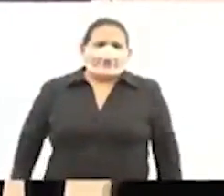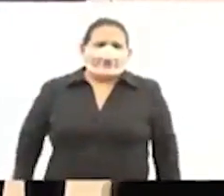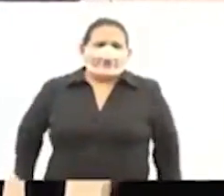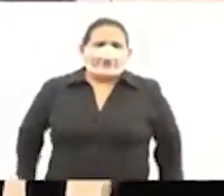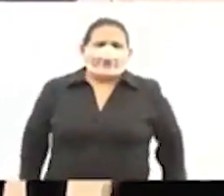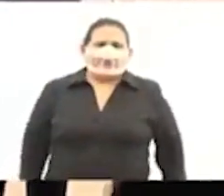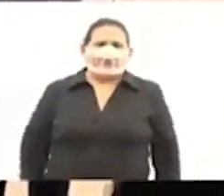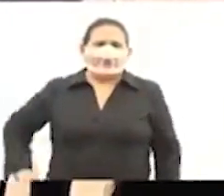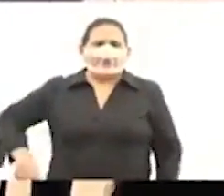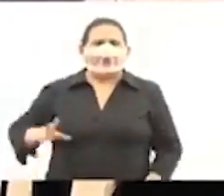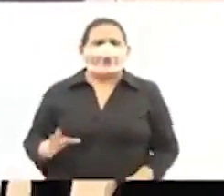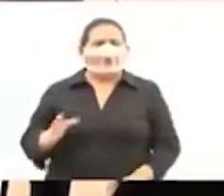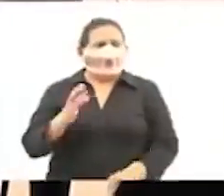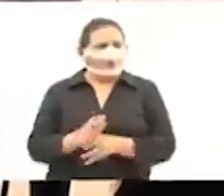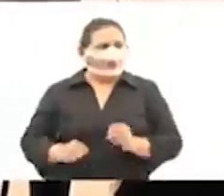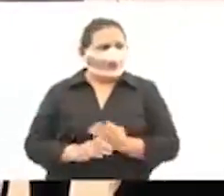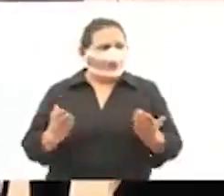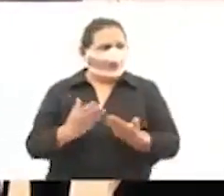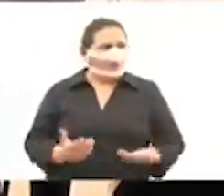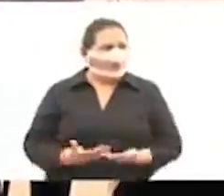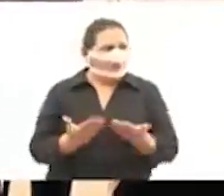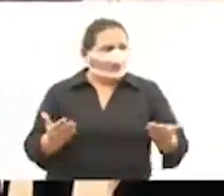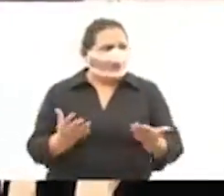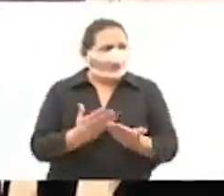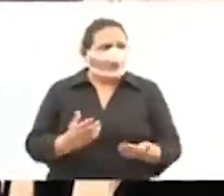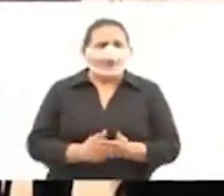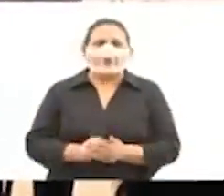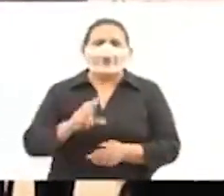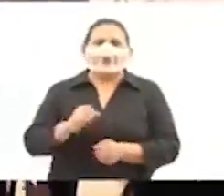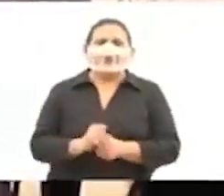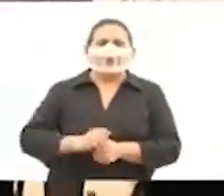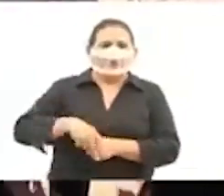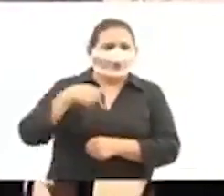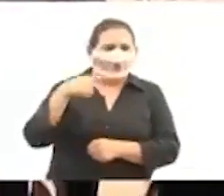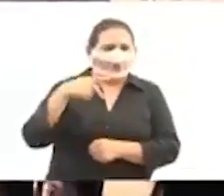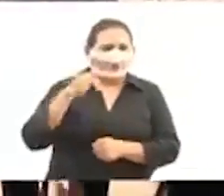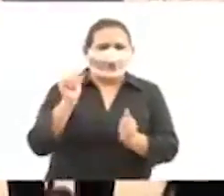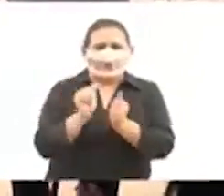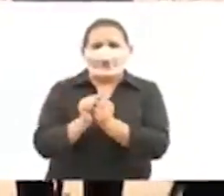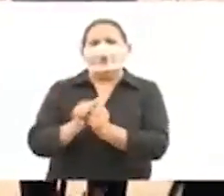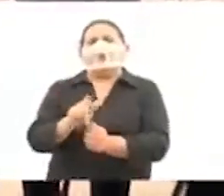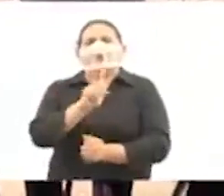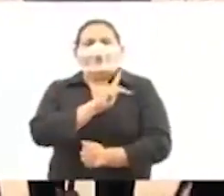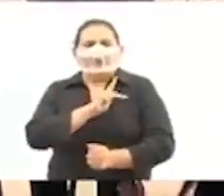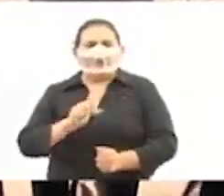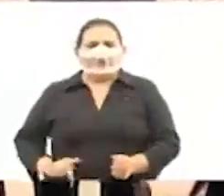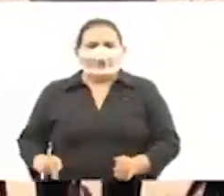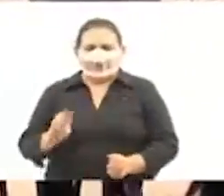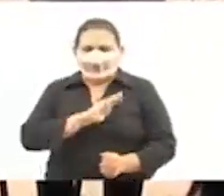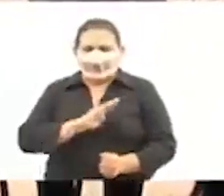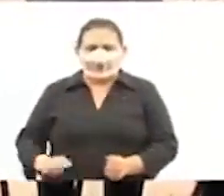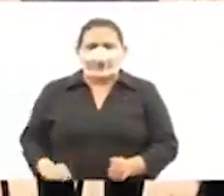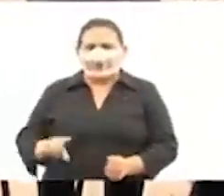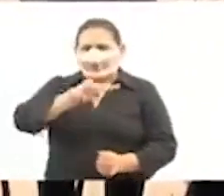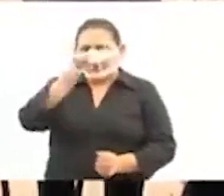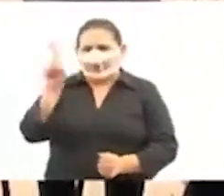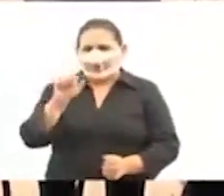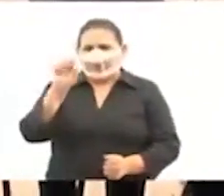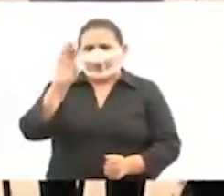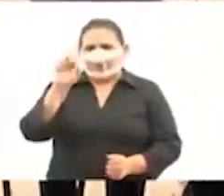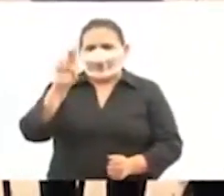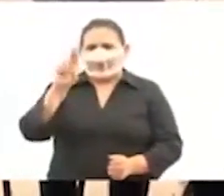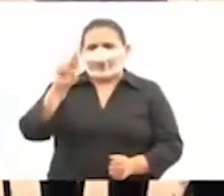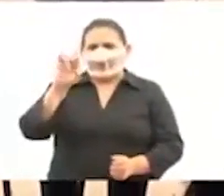cosa que ocurre en este momento habiendo hecho lo propio con el presidente municipal julián zacarías kuri gracias